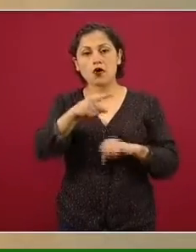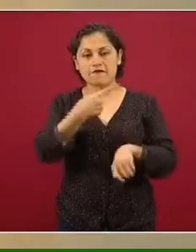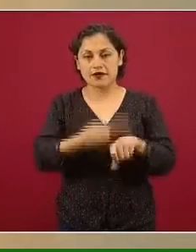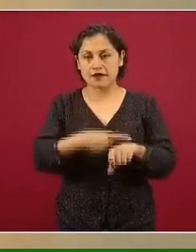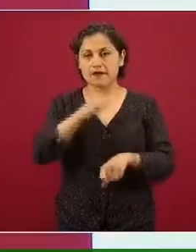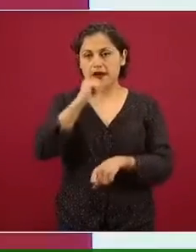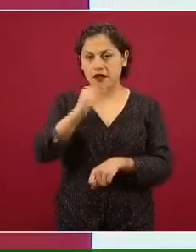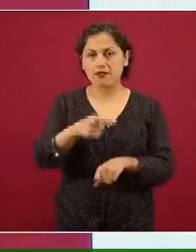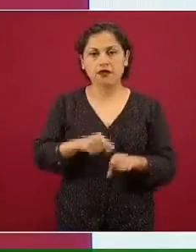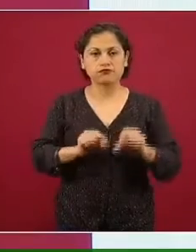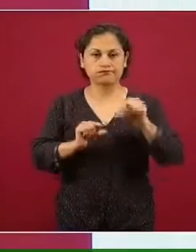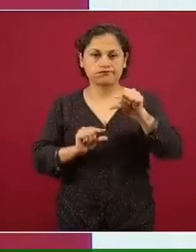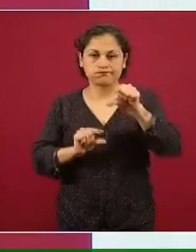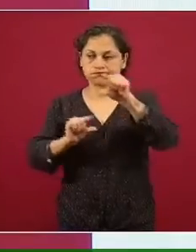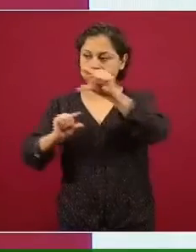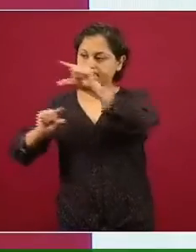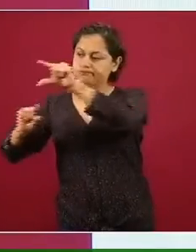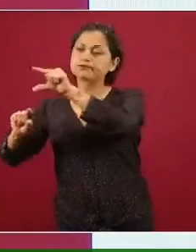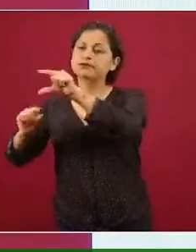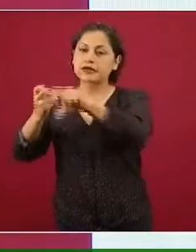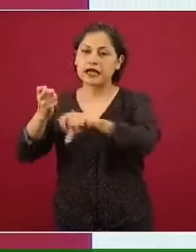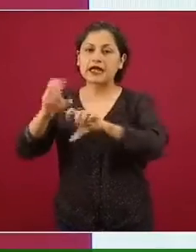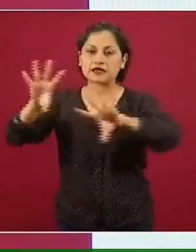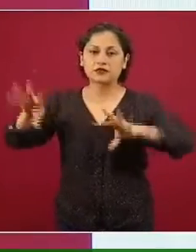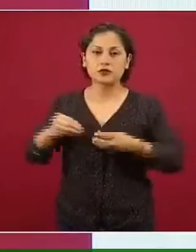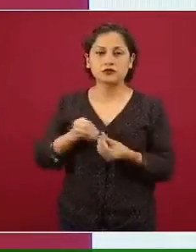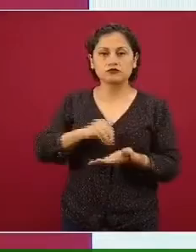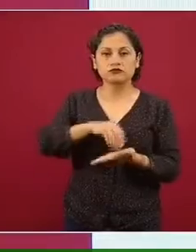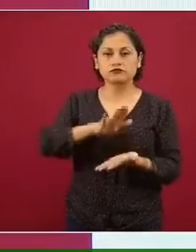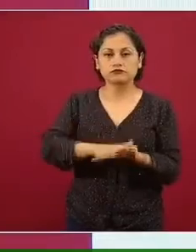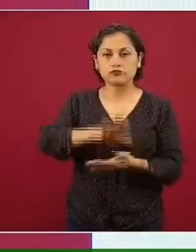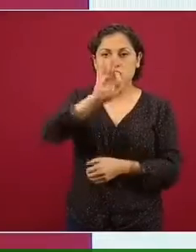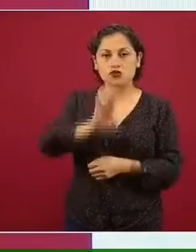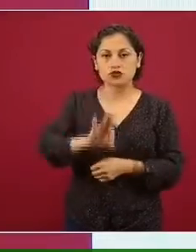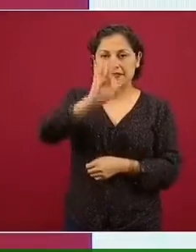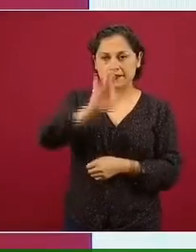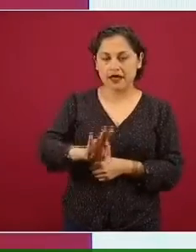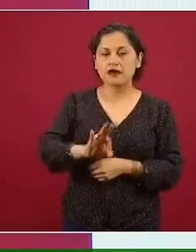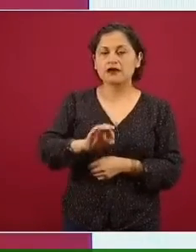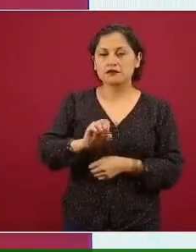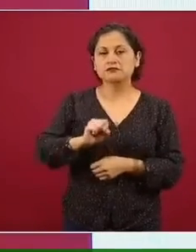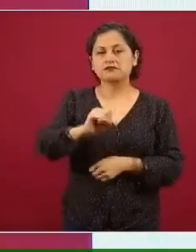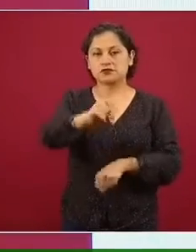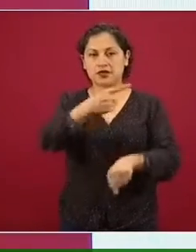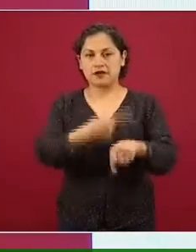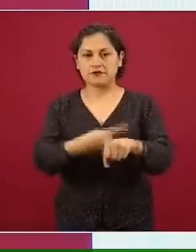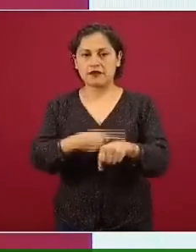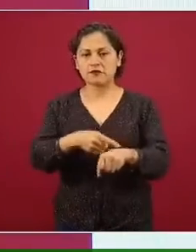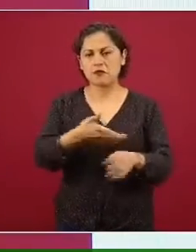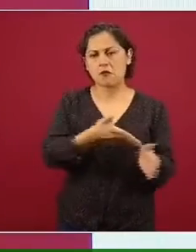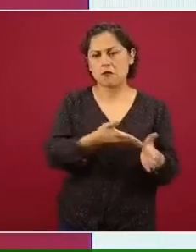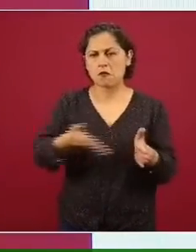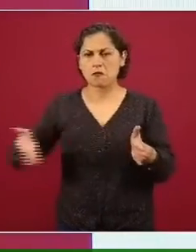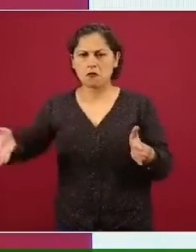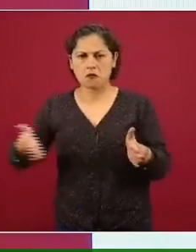y esto es lo que precisamente nos ha dado los porcentajes de positividad que hemos visto por semana, que han fluctuado alrededor